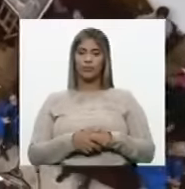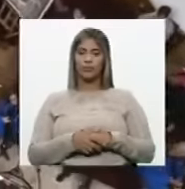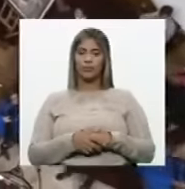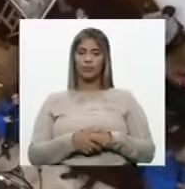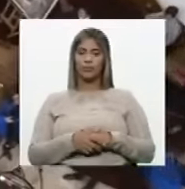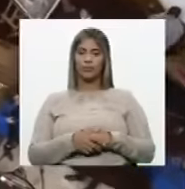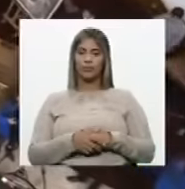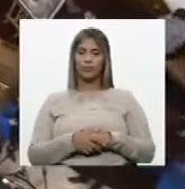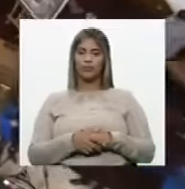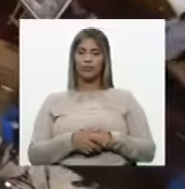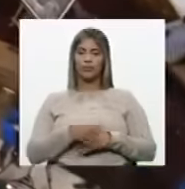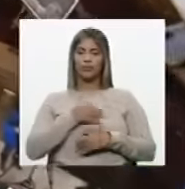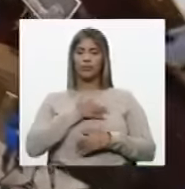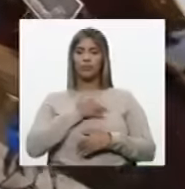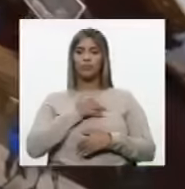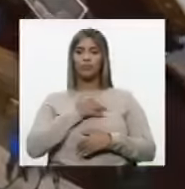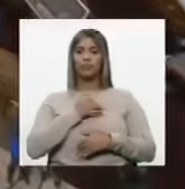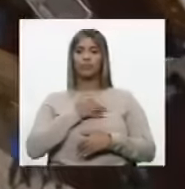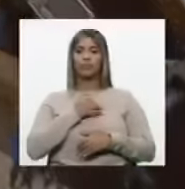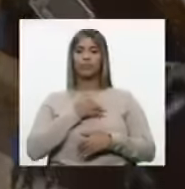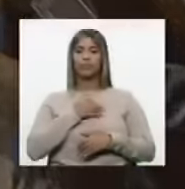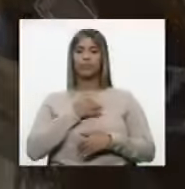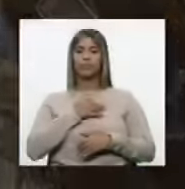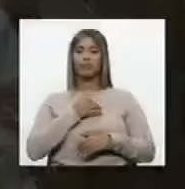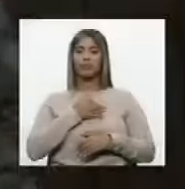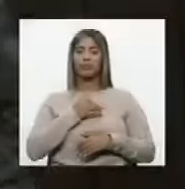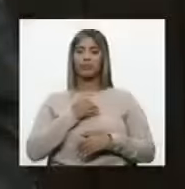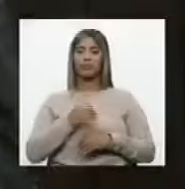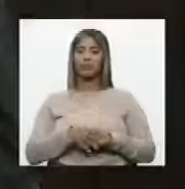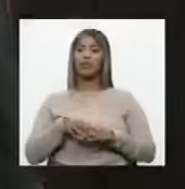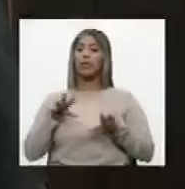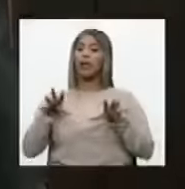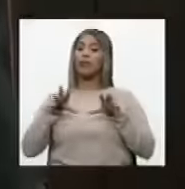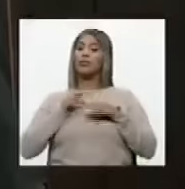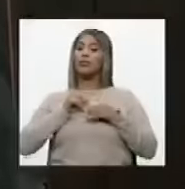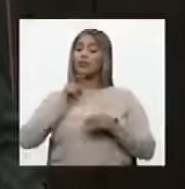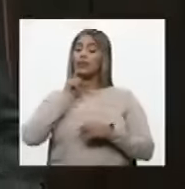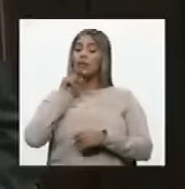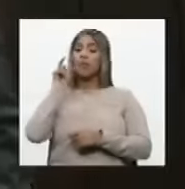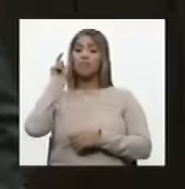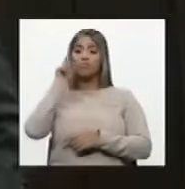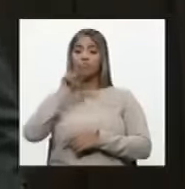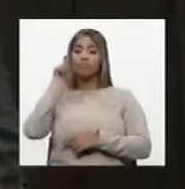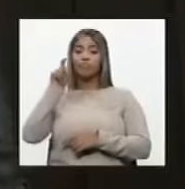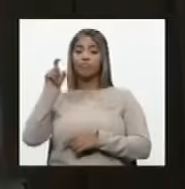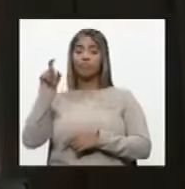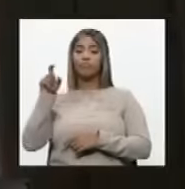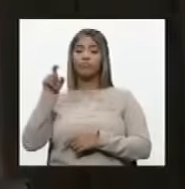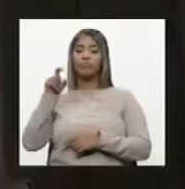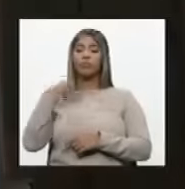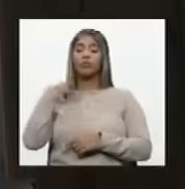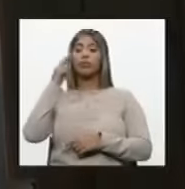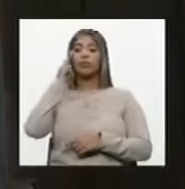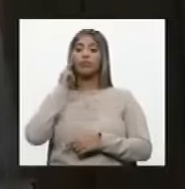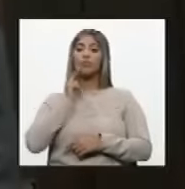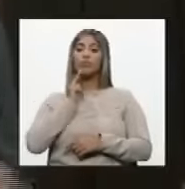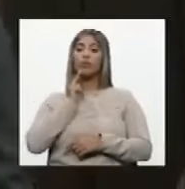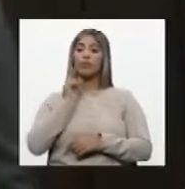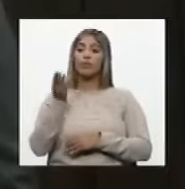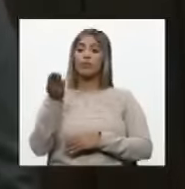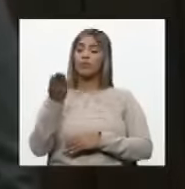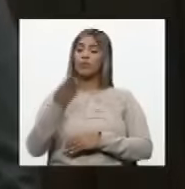De reconocer a quien fuera uno de los maestros del Libertador, que